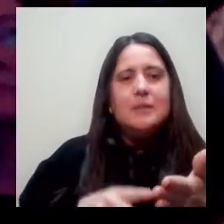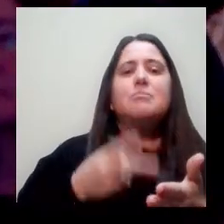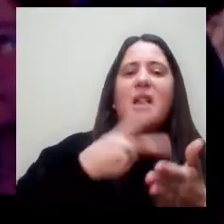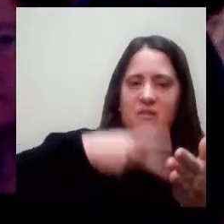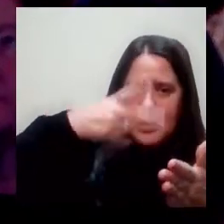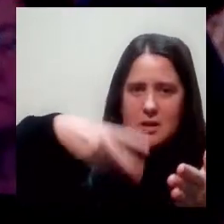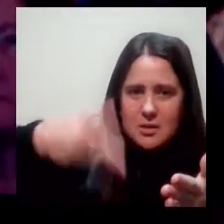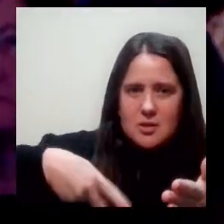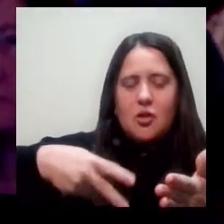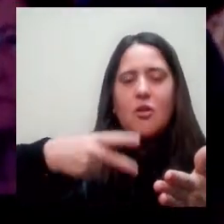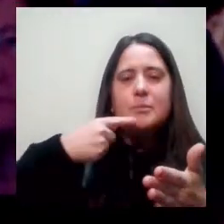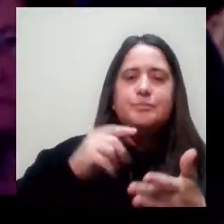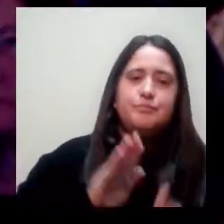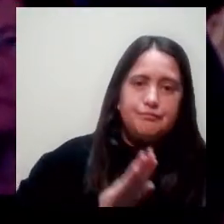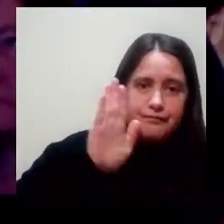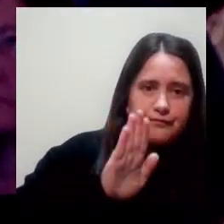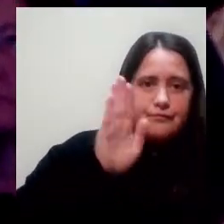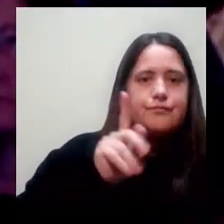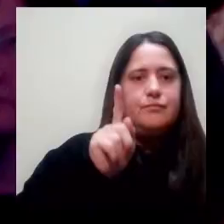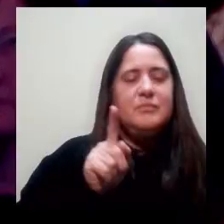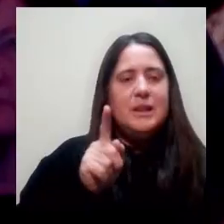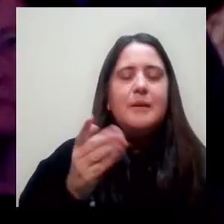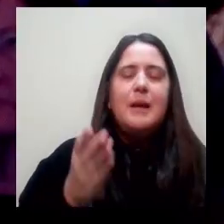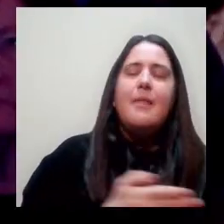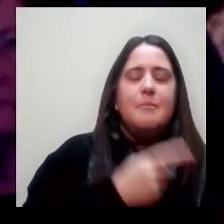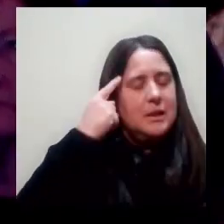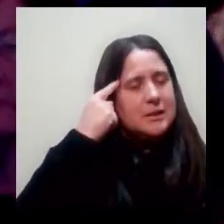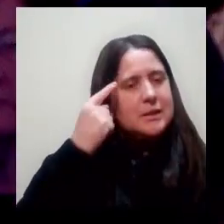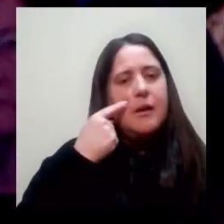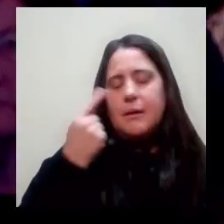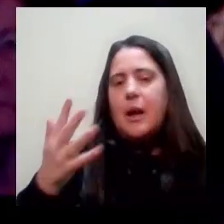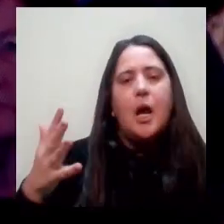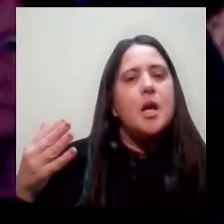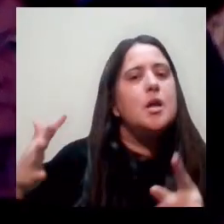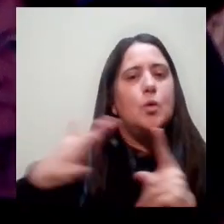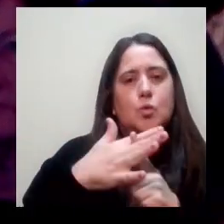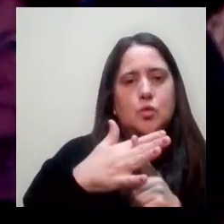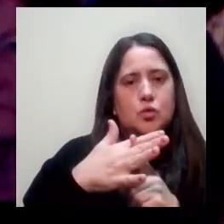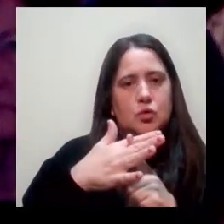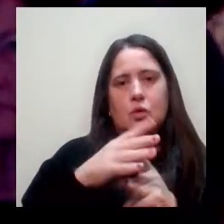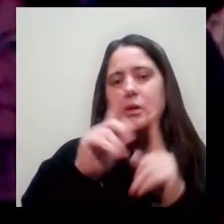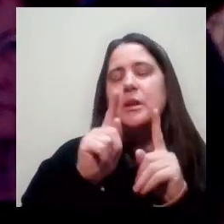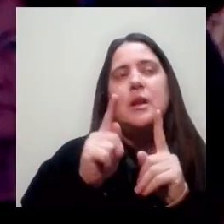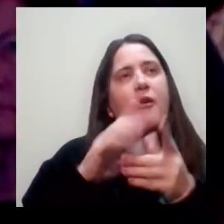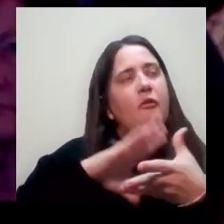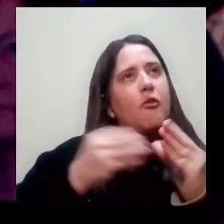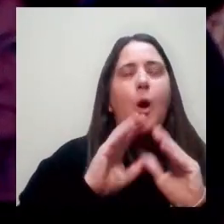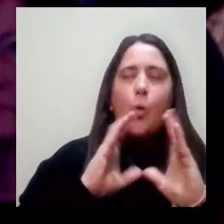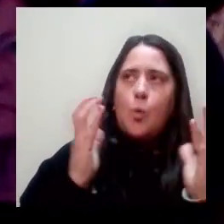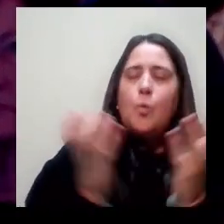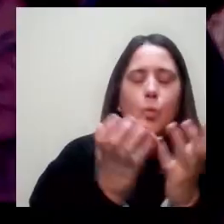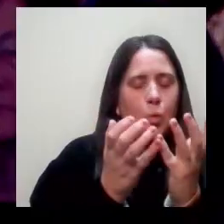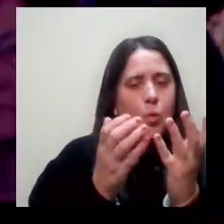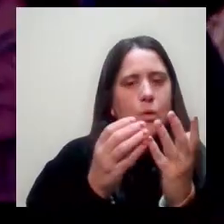las intervenciones pensadas en clave de inclusión, en clave de DUA, de diseño universal de aprendizaje, en donde